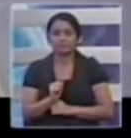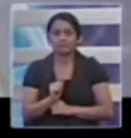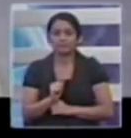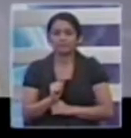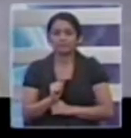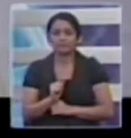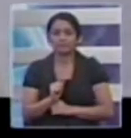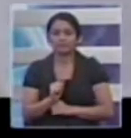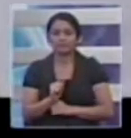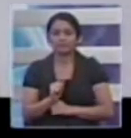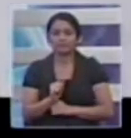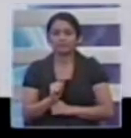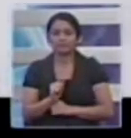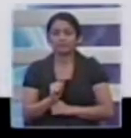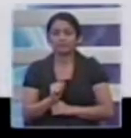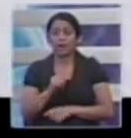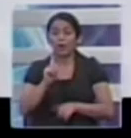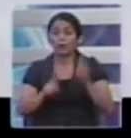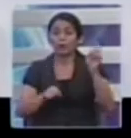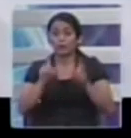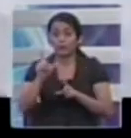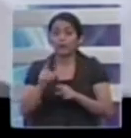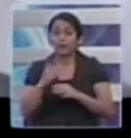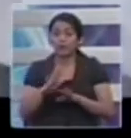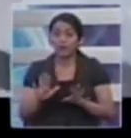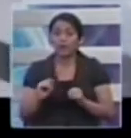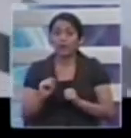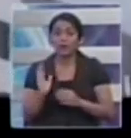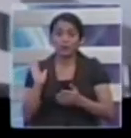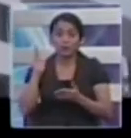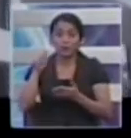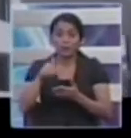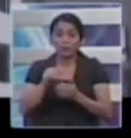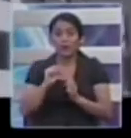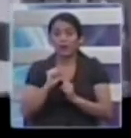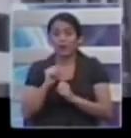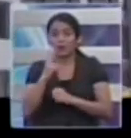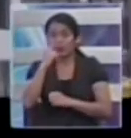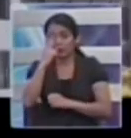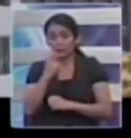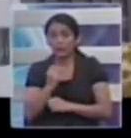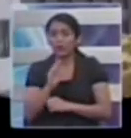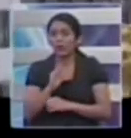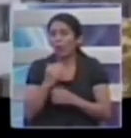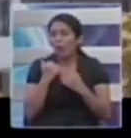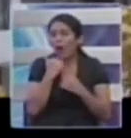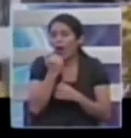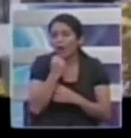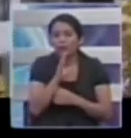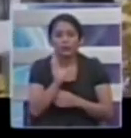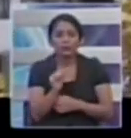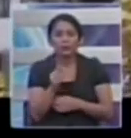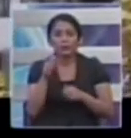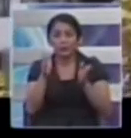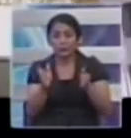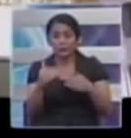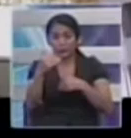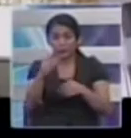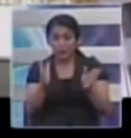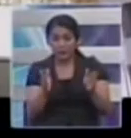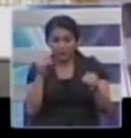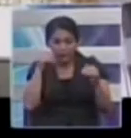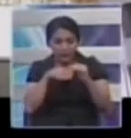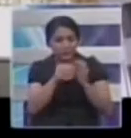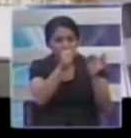muy frecuentes, siempre tienen un detalle especial en su habitación, al momento del ingreso. Entonces, todas estas cosas hacen